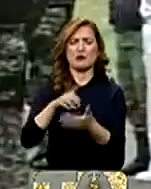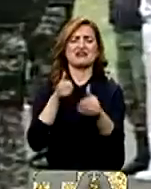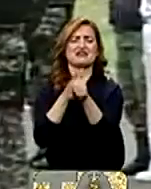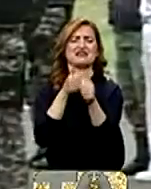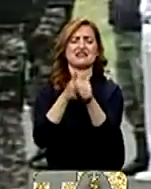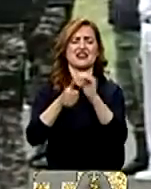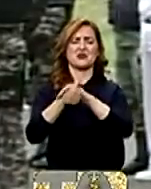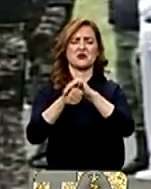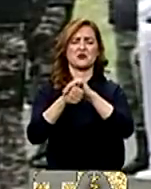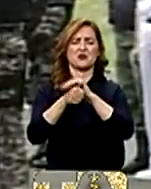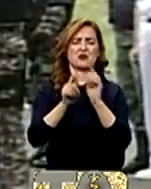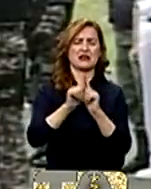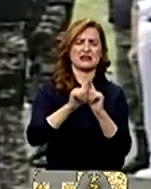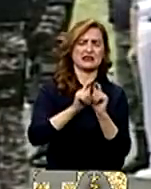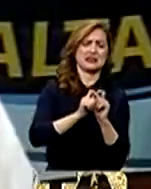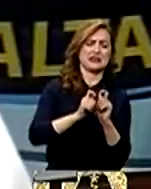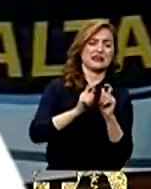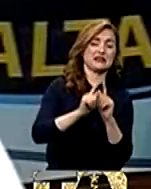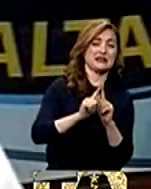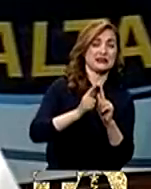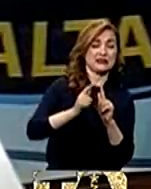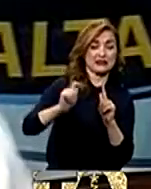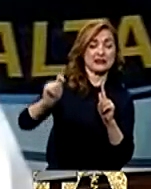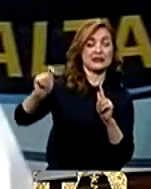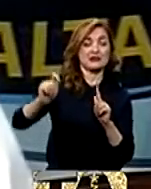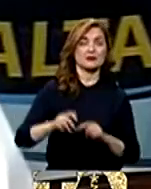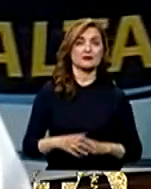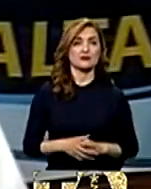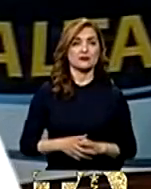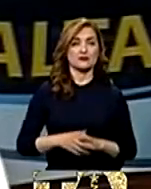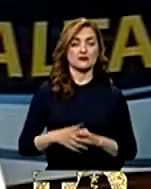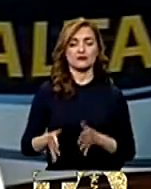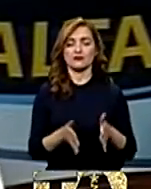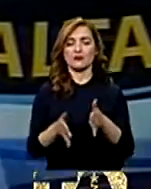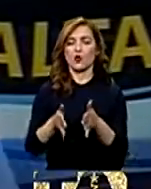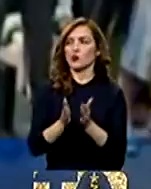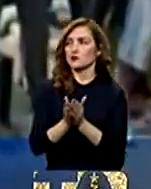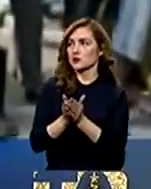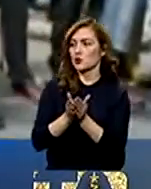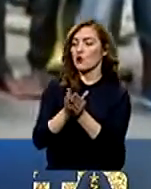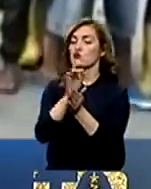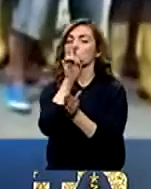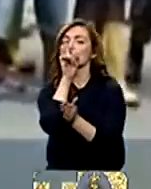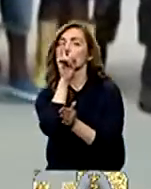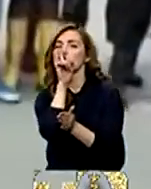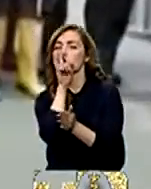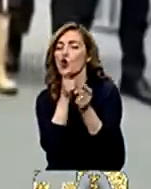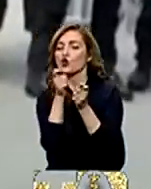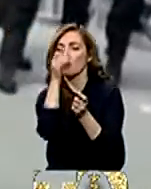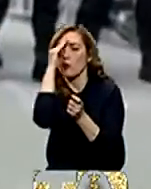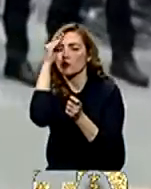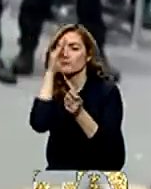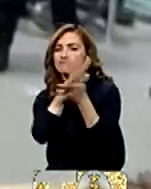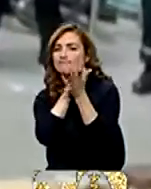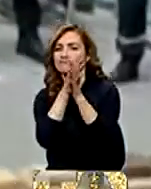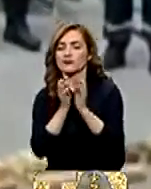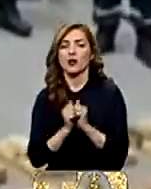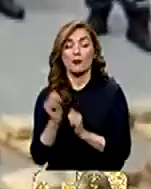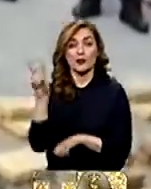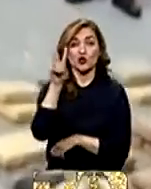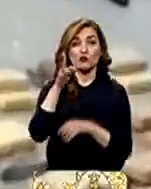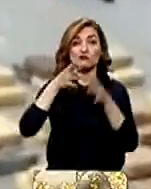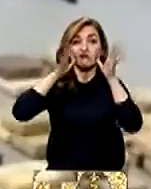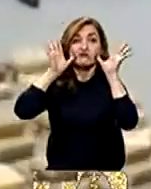a 350 millas náuticas. Es una ruta que se utiliza para evitar los controles. El 22 de diciembre, en cambio, el objetivo fue el pesquero